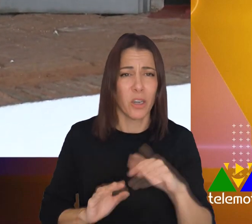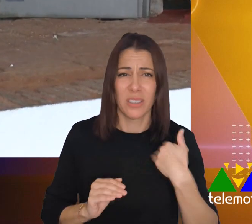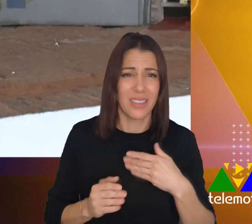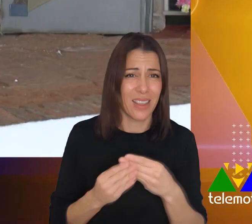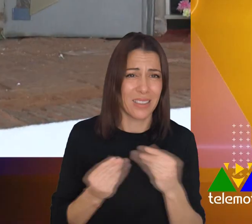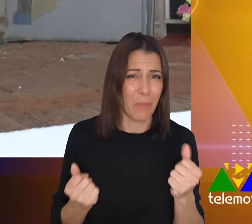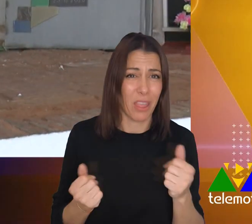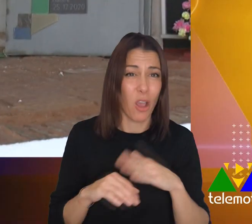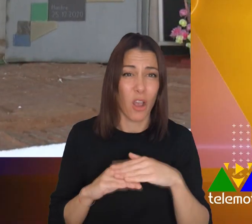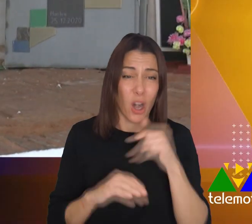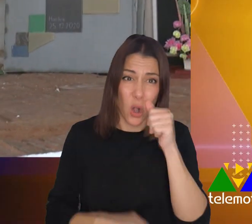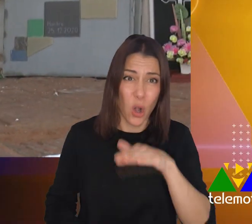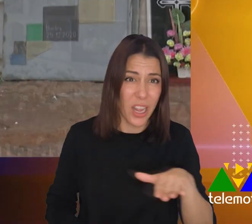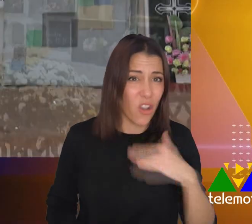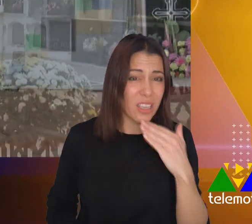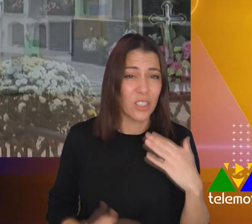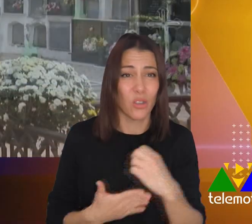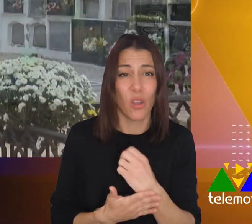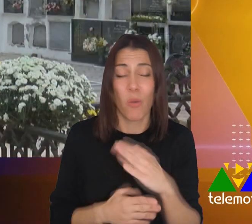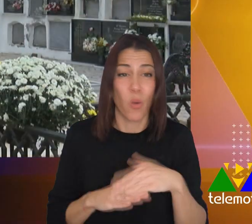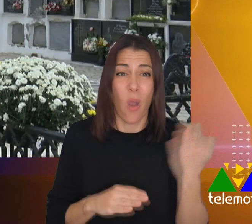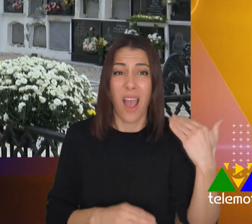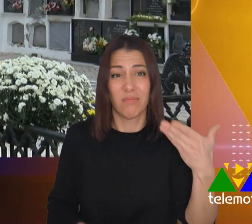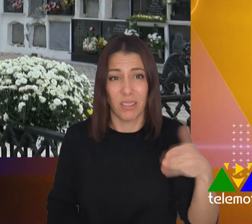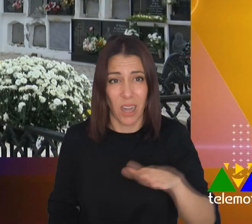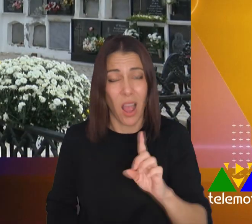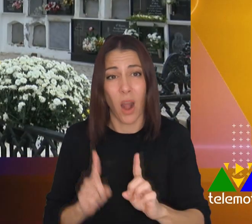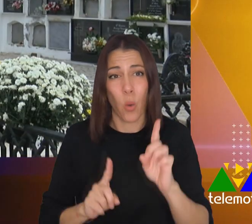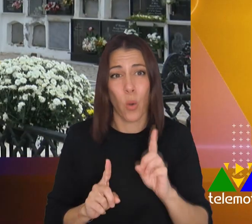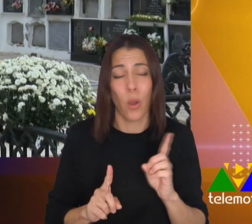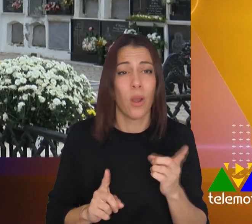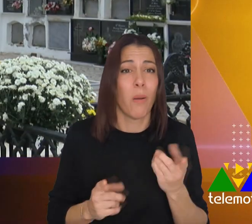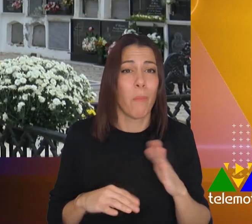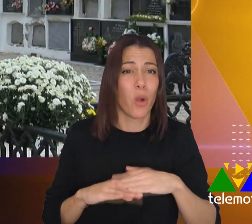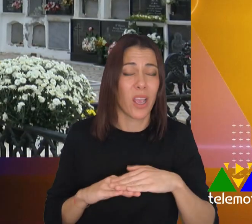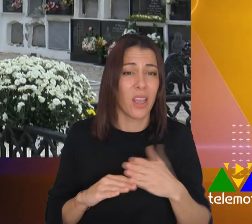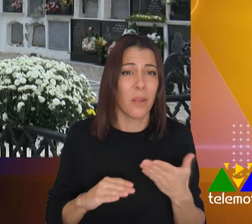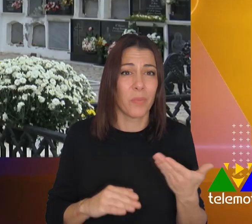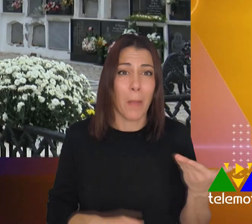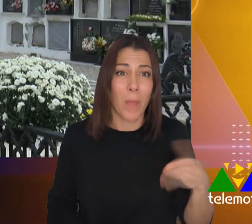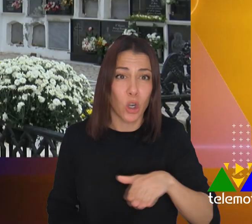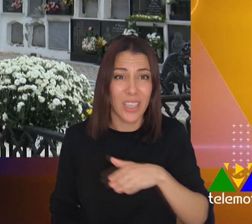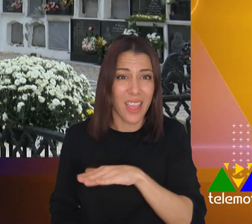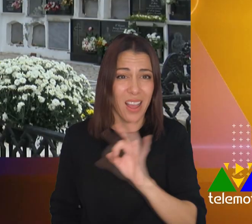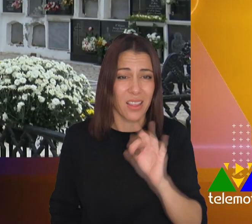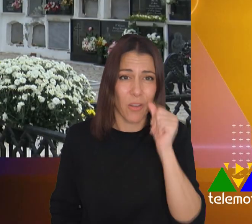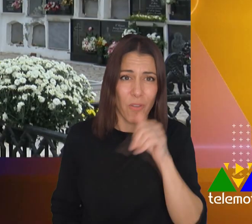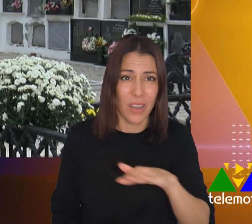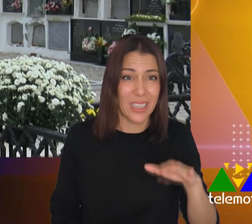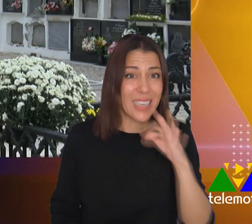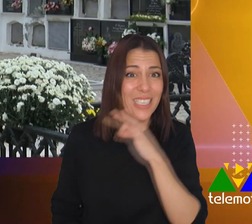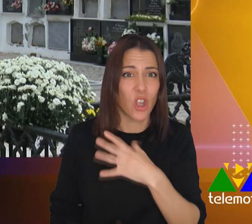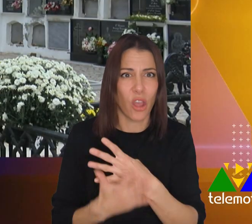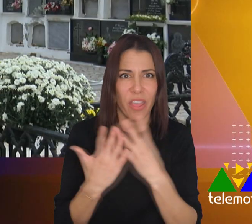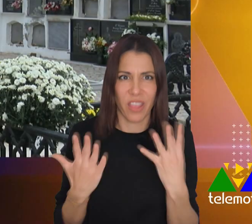eran enterramientos de niños. Cuando se enterraban, algunos, ¿no? Porque la mortalidad de infantil en el siglo